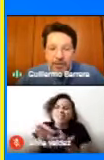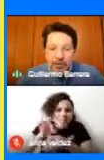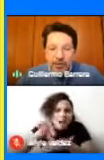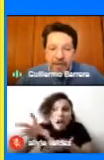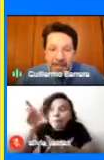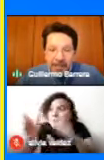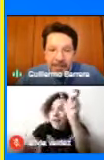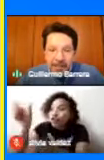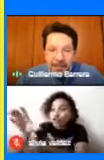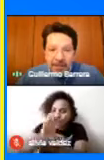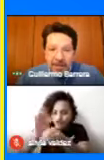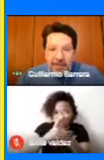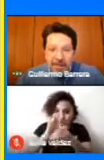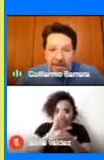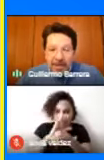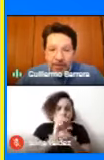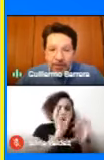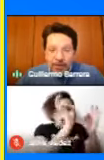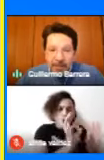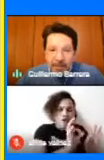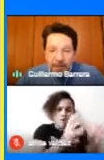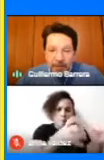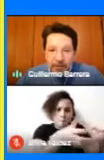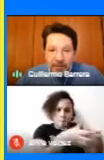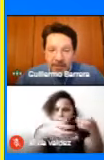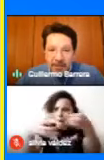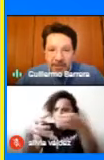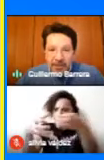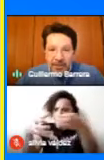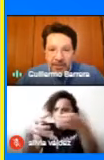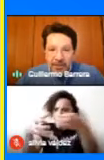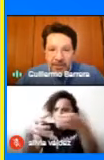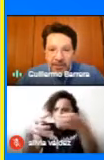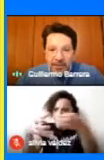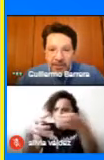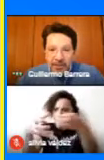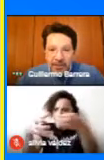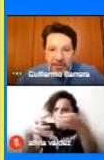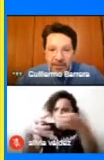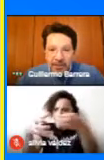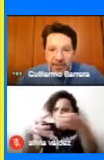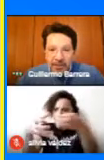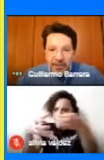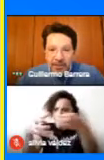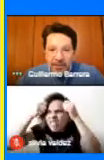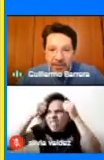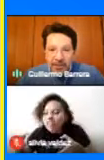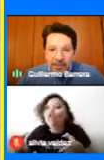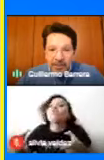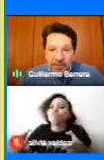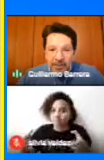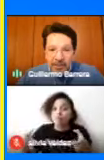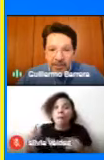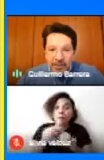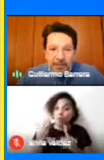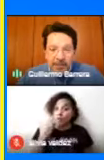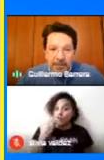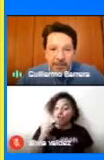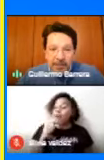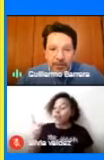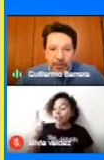ciudadanos se organicen y hagan acompañamiento a las acciones del Estado. Pero cuando hablamos de